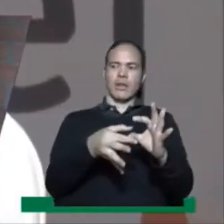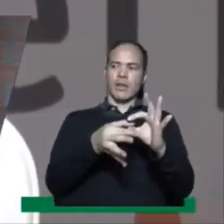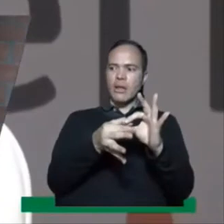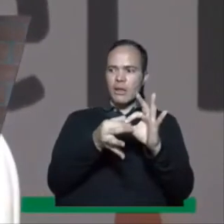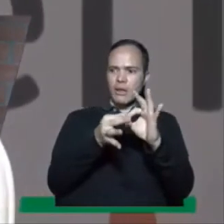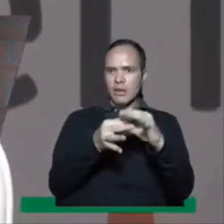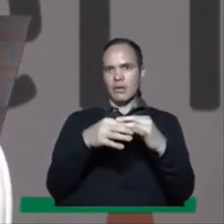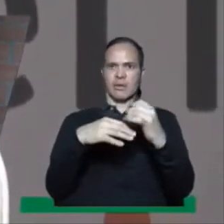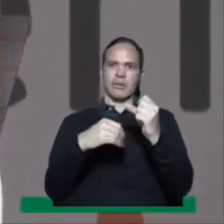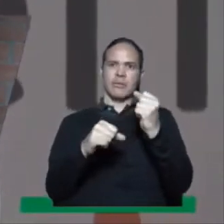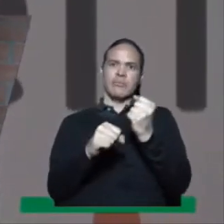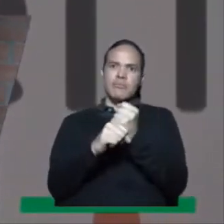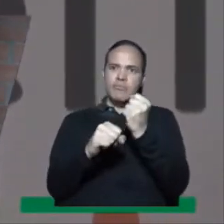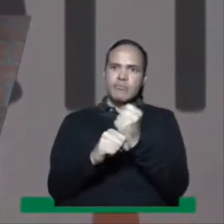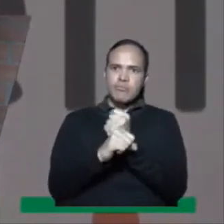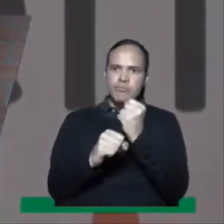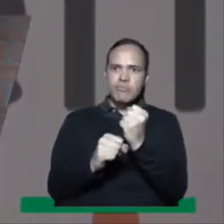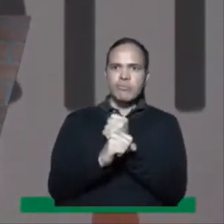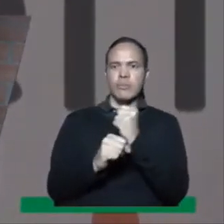acceso